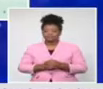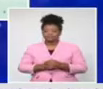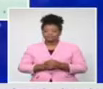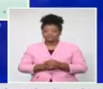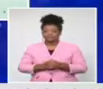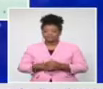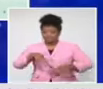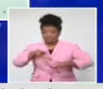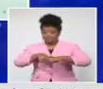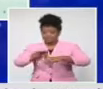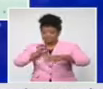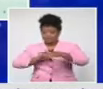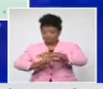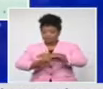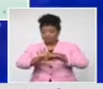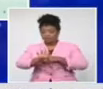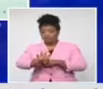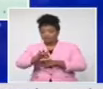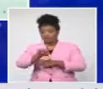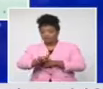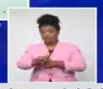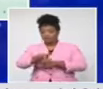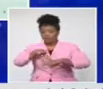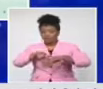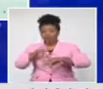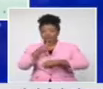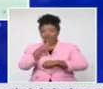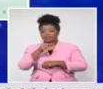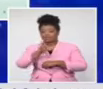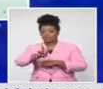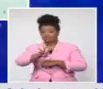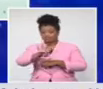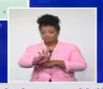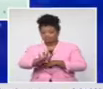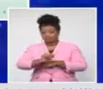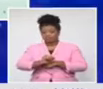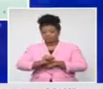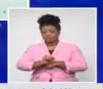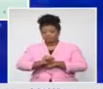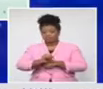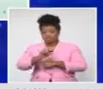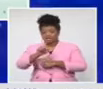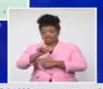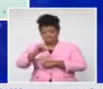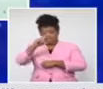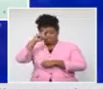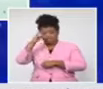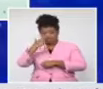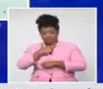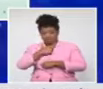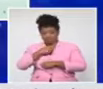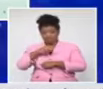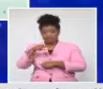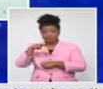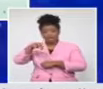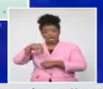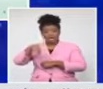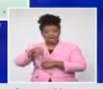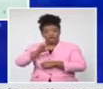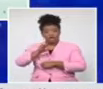Habana del Este 41, Habana Vieja 34, La Lisa y Marianao con 31 cada